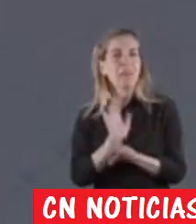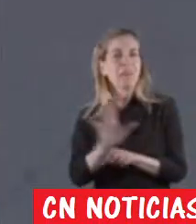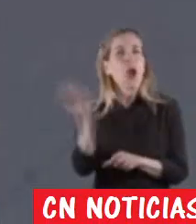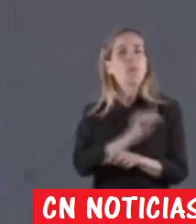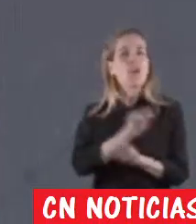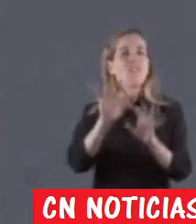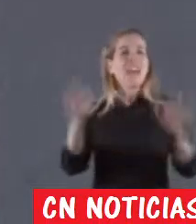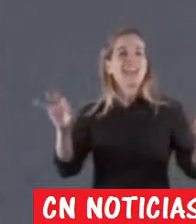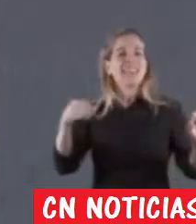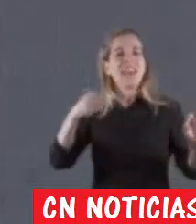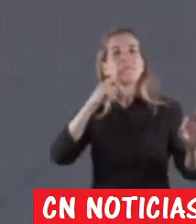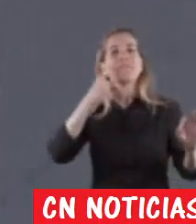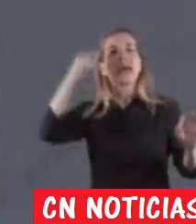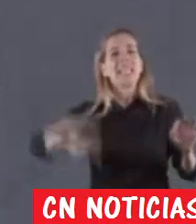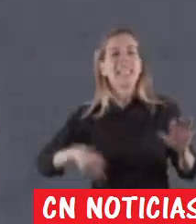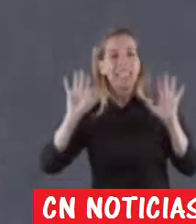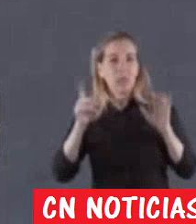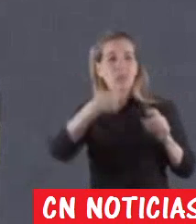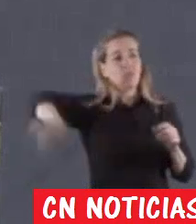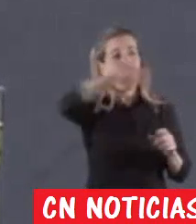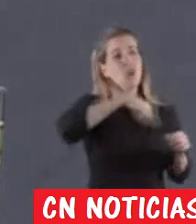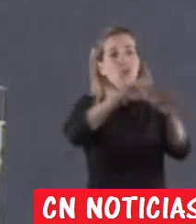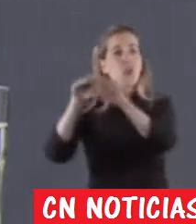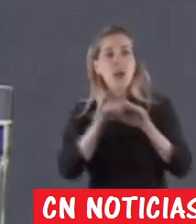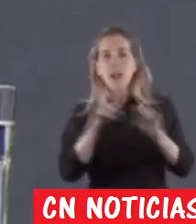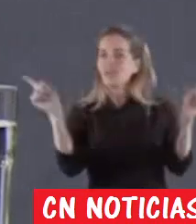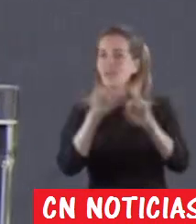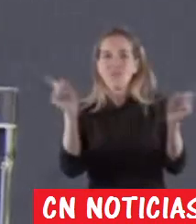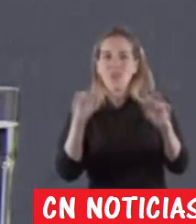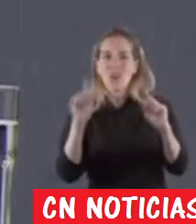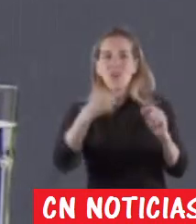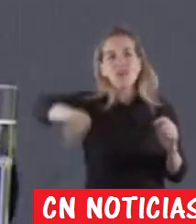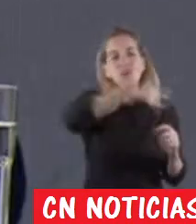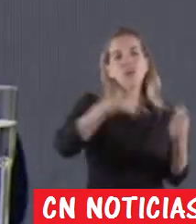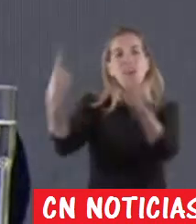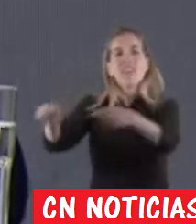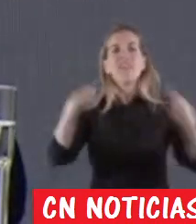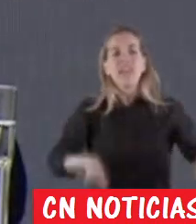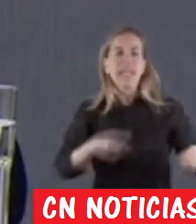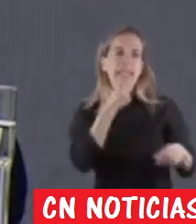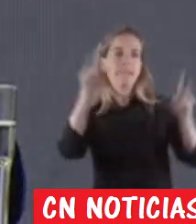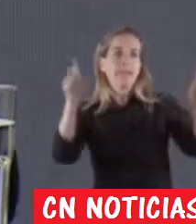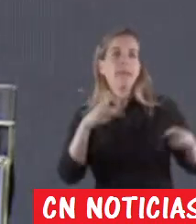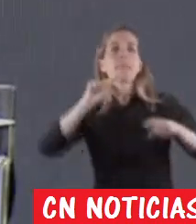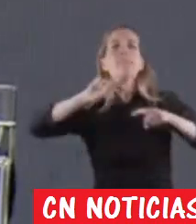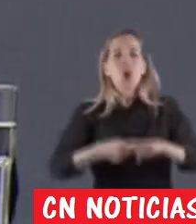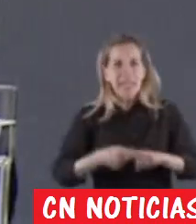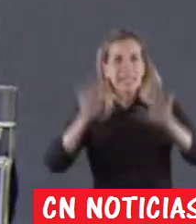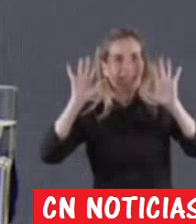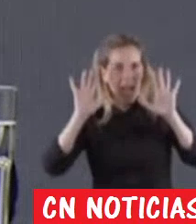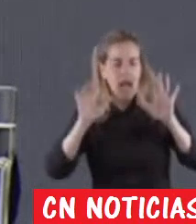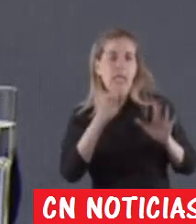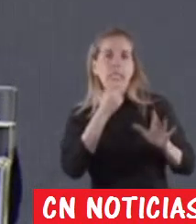de Martín. No todo es lo mismo, no todos somos lo mismo. En política, por más desesperanza